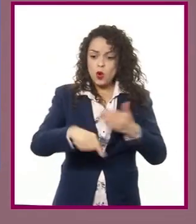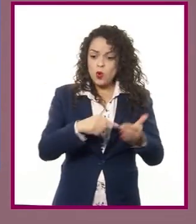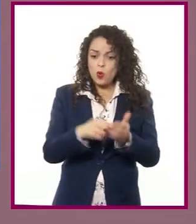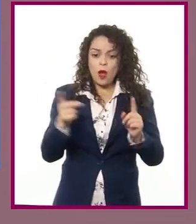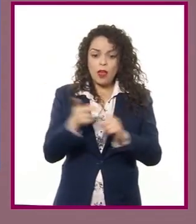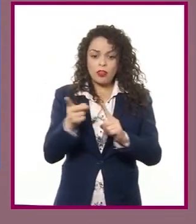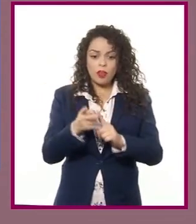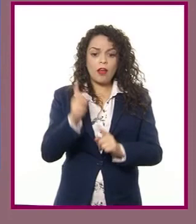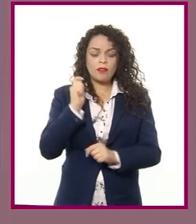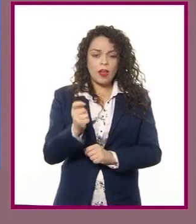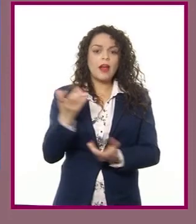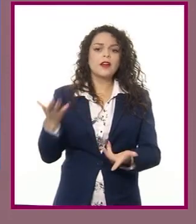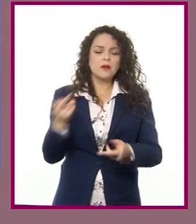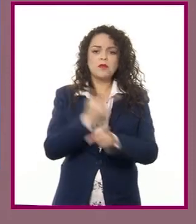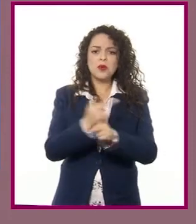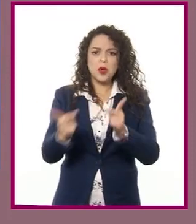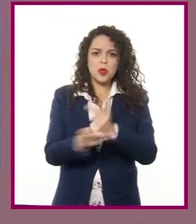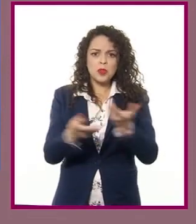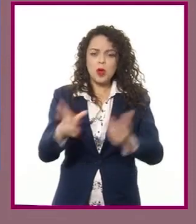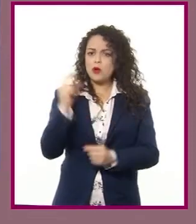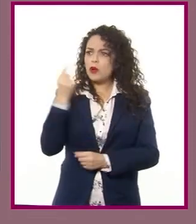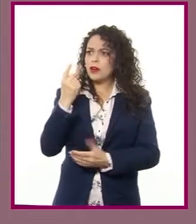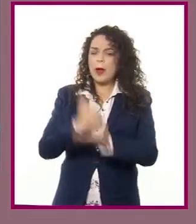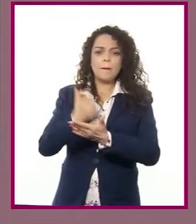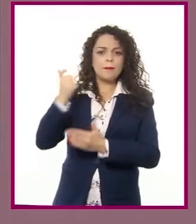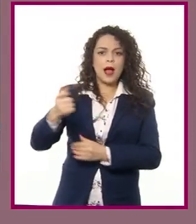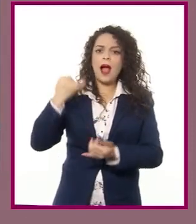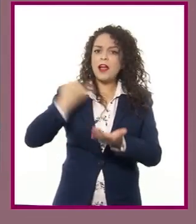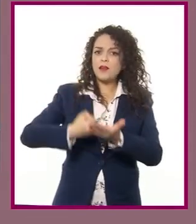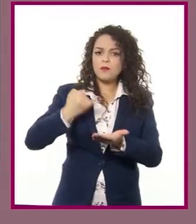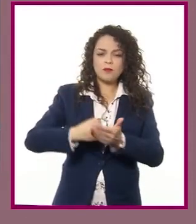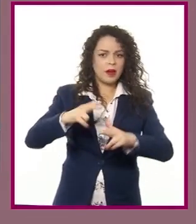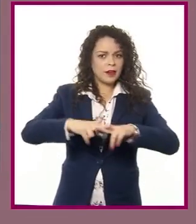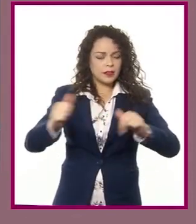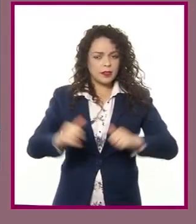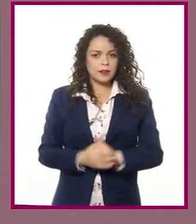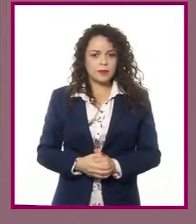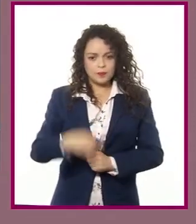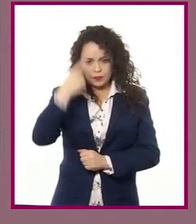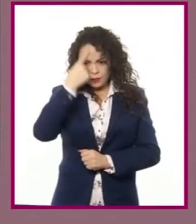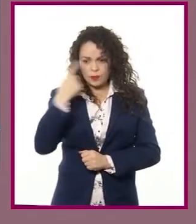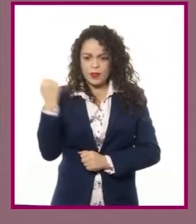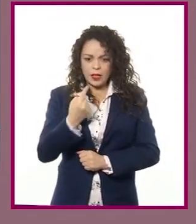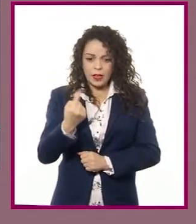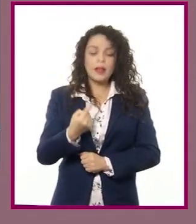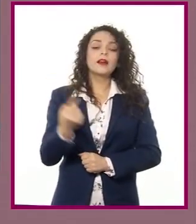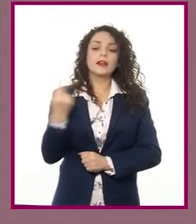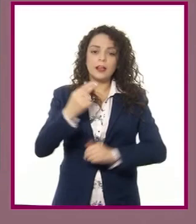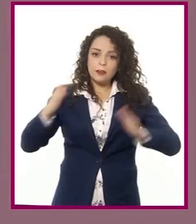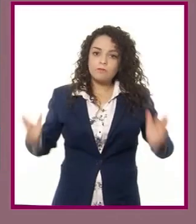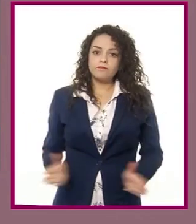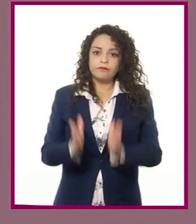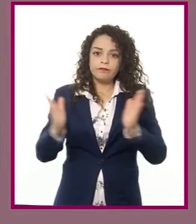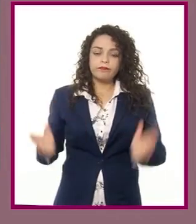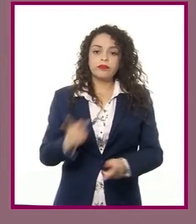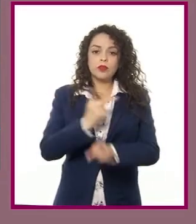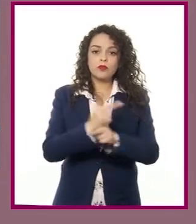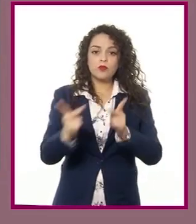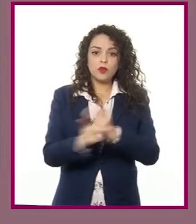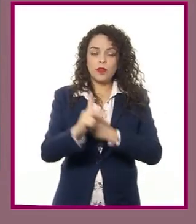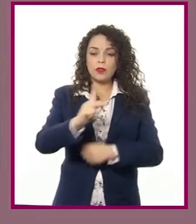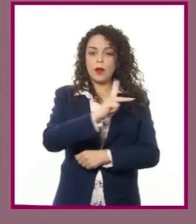bienes circulan libremente sin pagos de aranceles. Su propósito es fomentar la producción industrial de los países